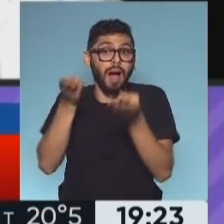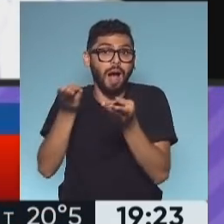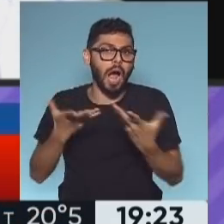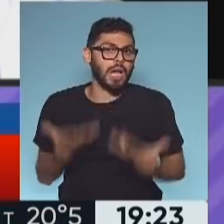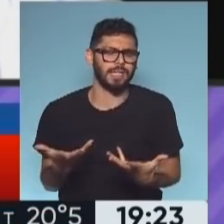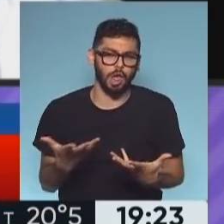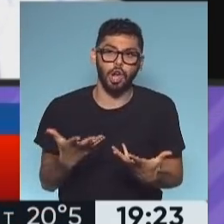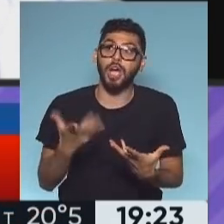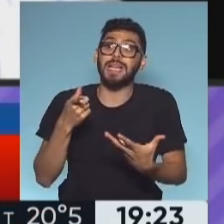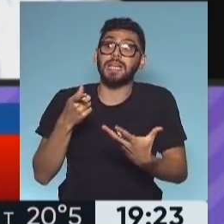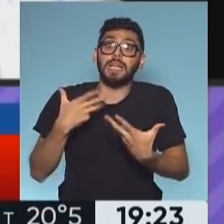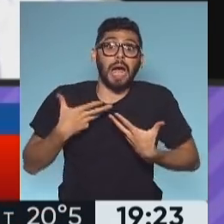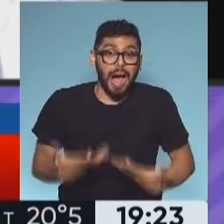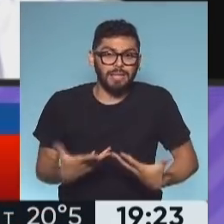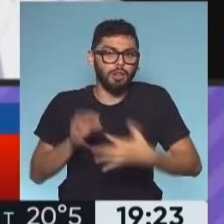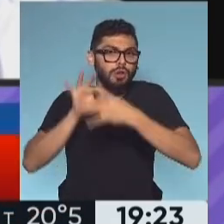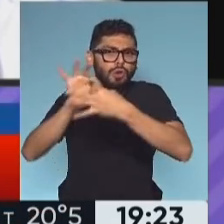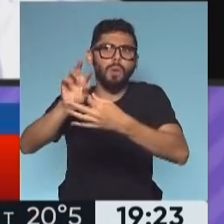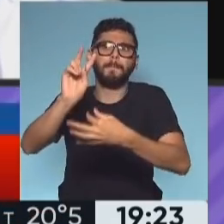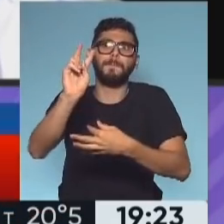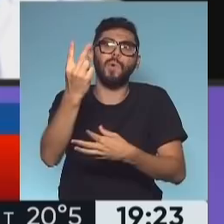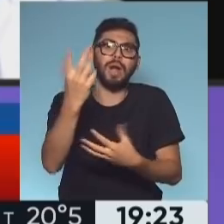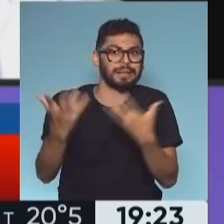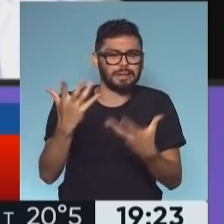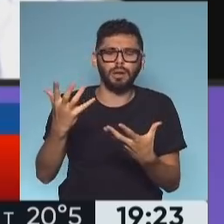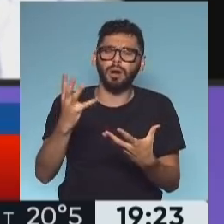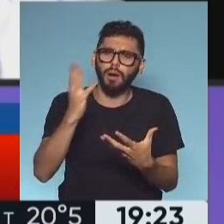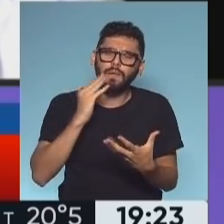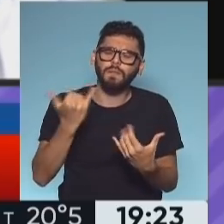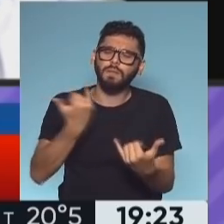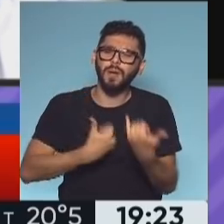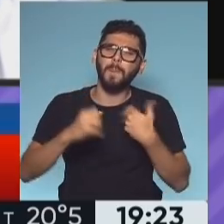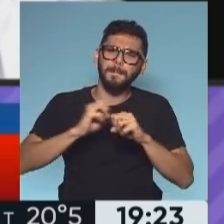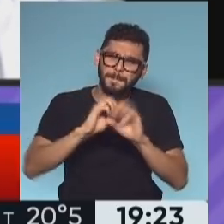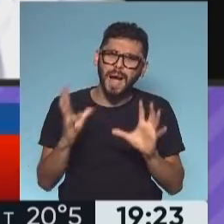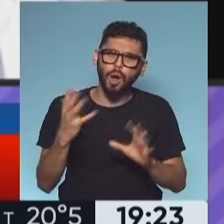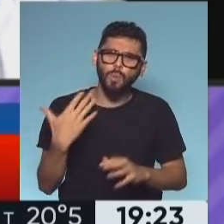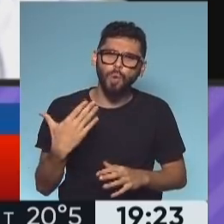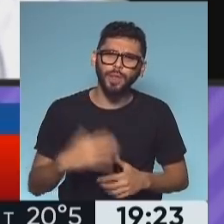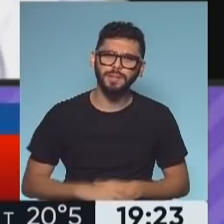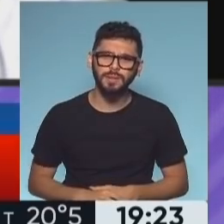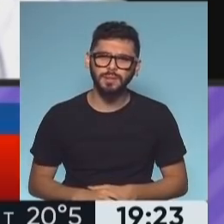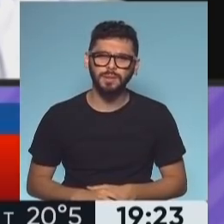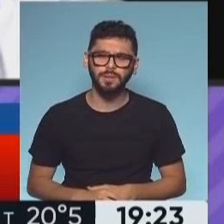la mortalidad. No, ¿nos explica o nos amplía esa idea, ese concepto, esa frase?